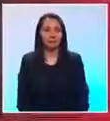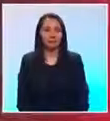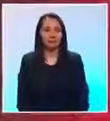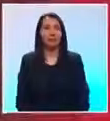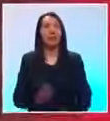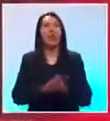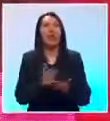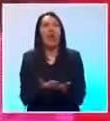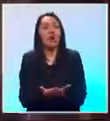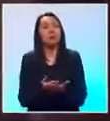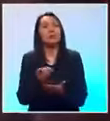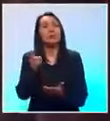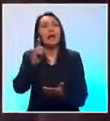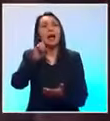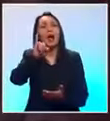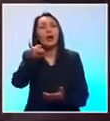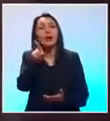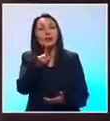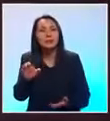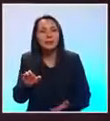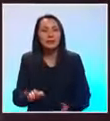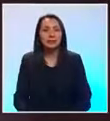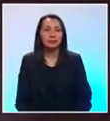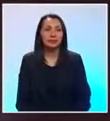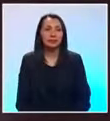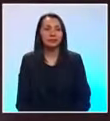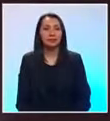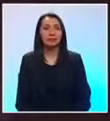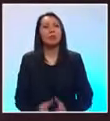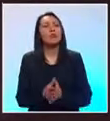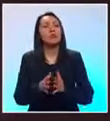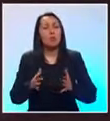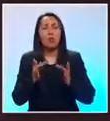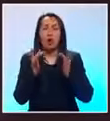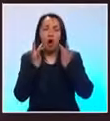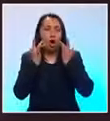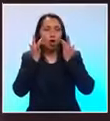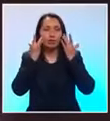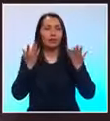¿Cómo está, José Luis? Nada de la vida. Muy contento.